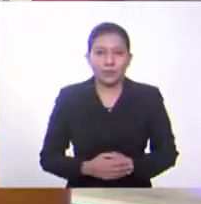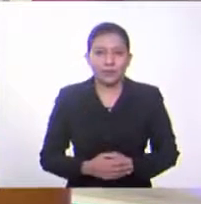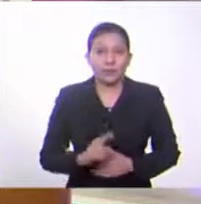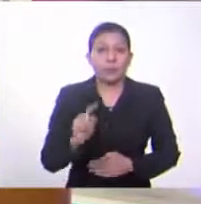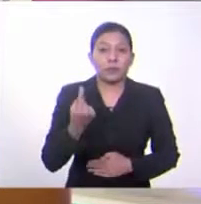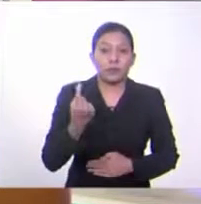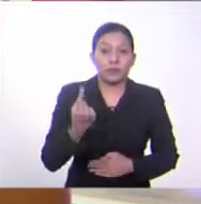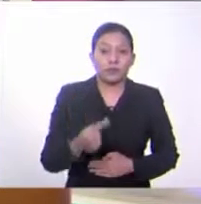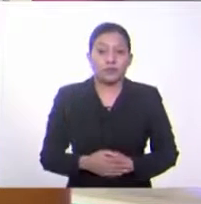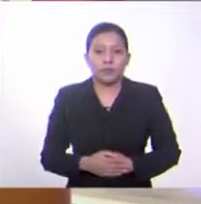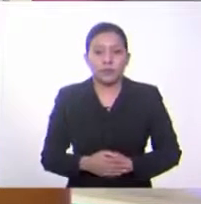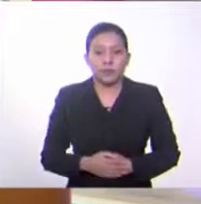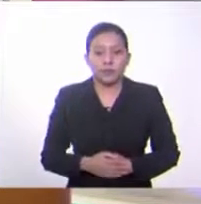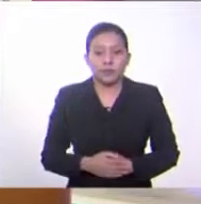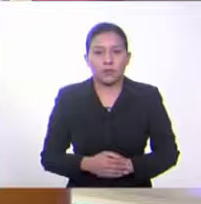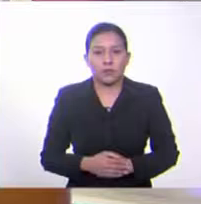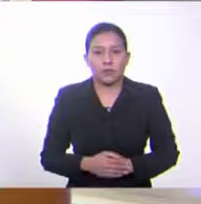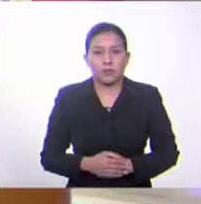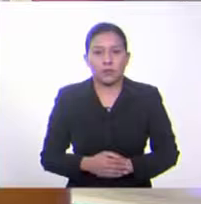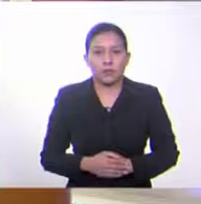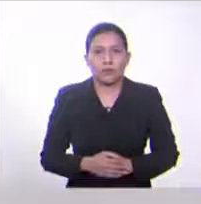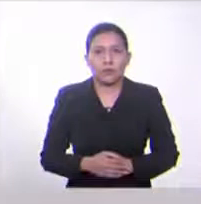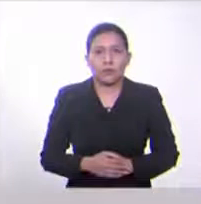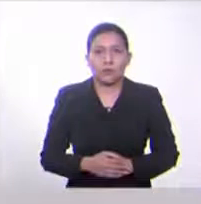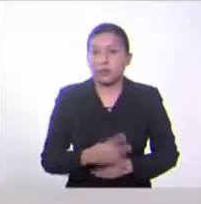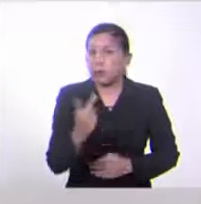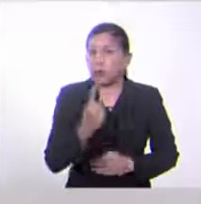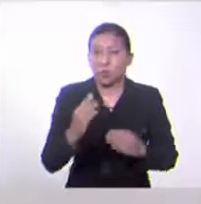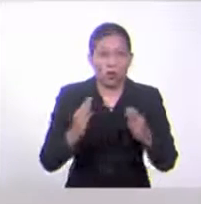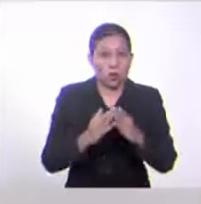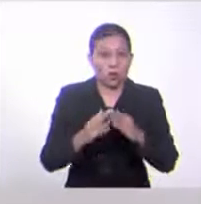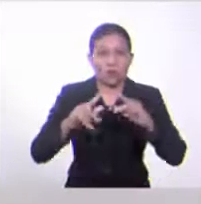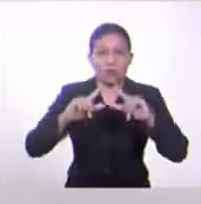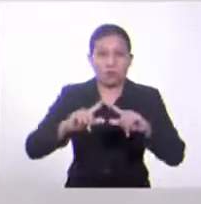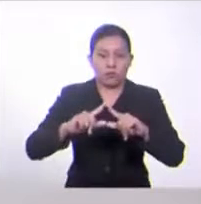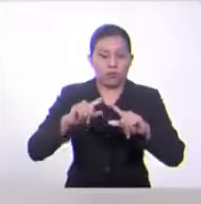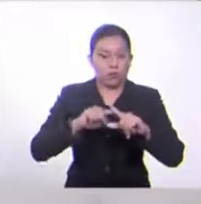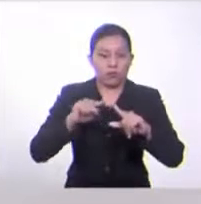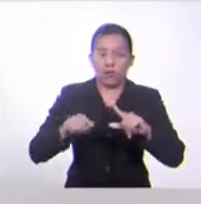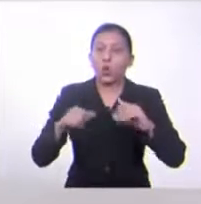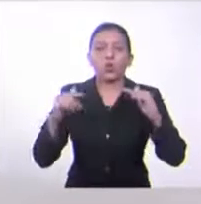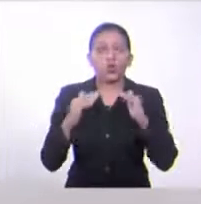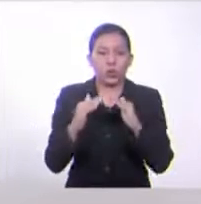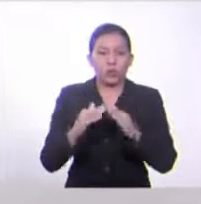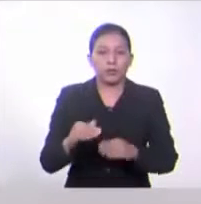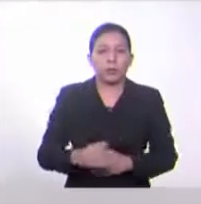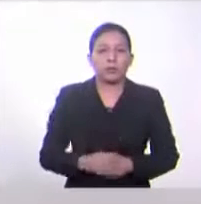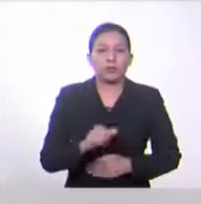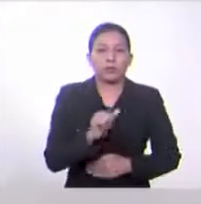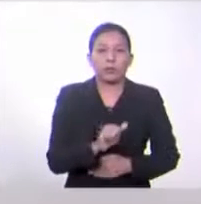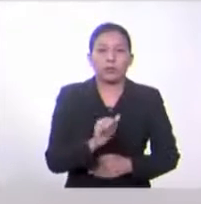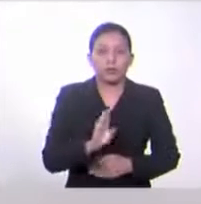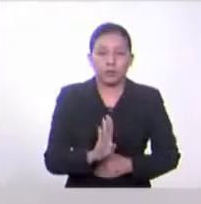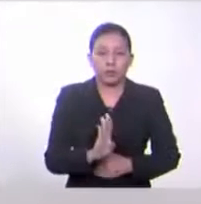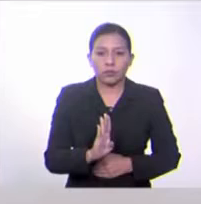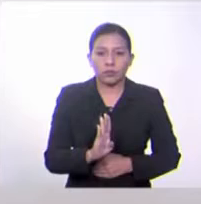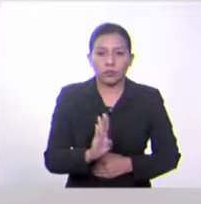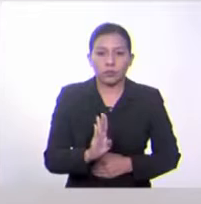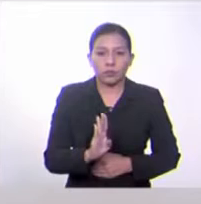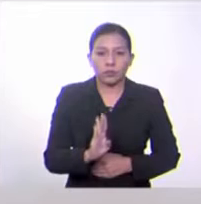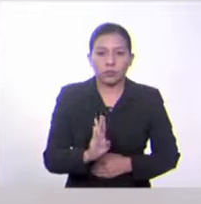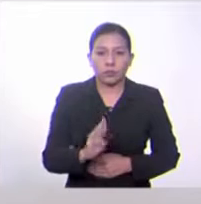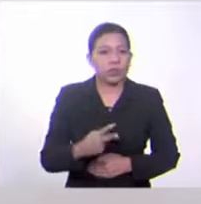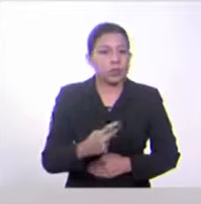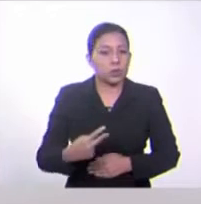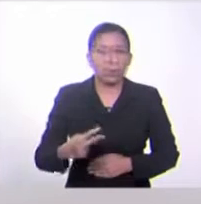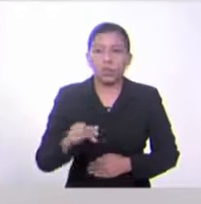primero era que estos dos lados son iguales. Sí, nos daba ya el problema. Entonces, AB es igual